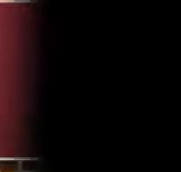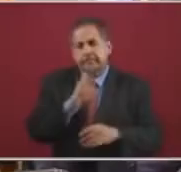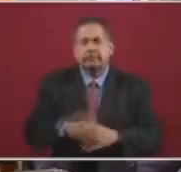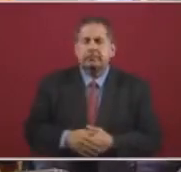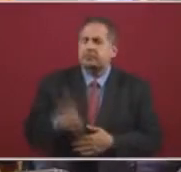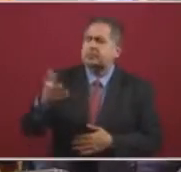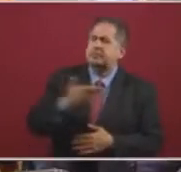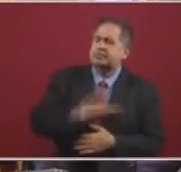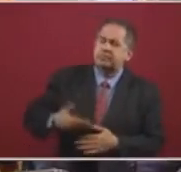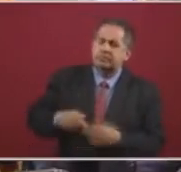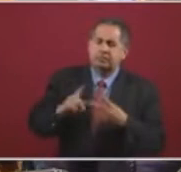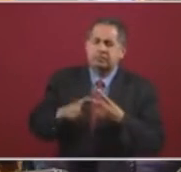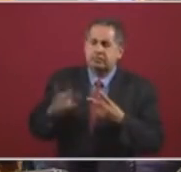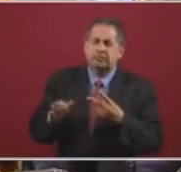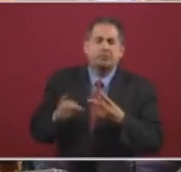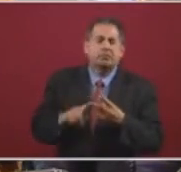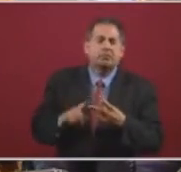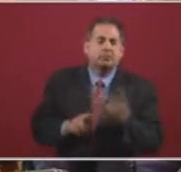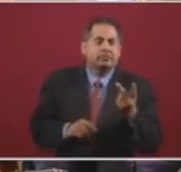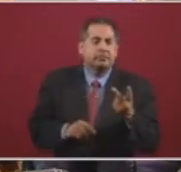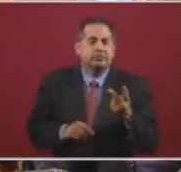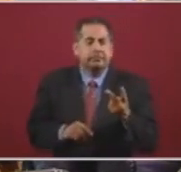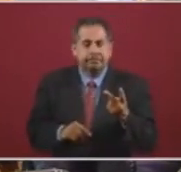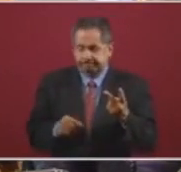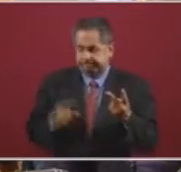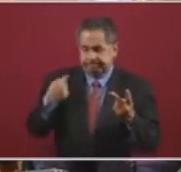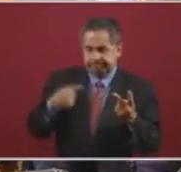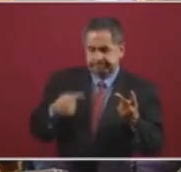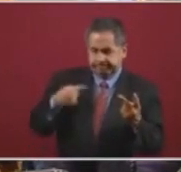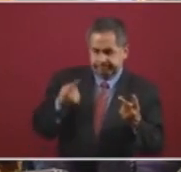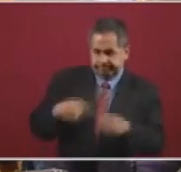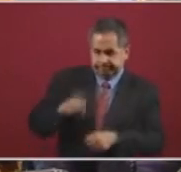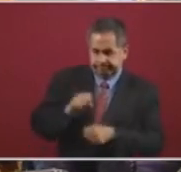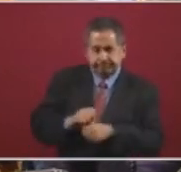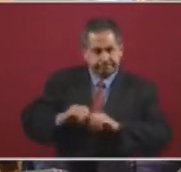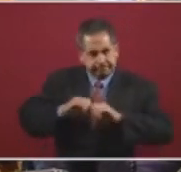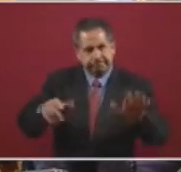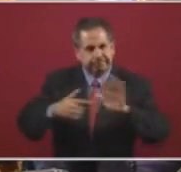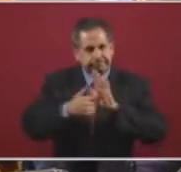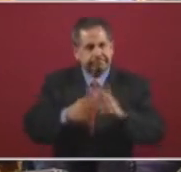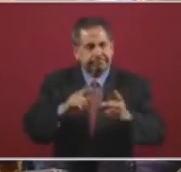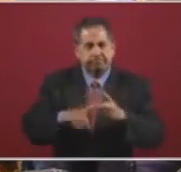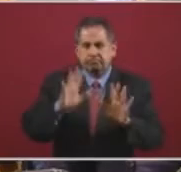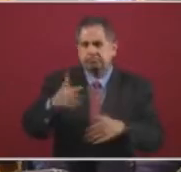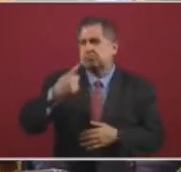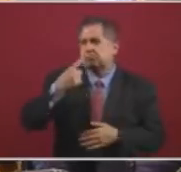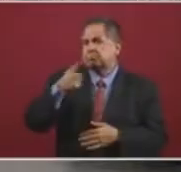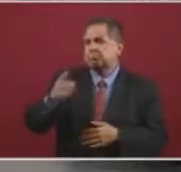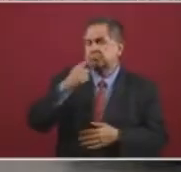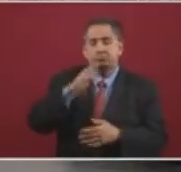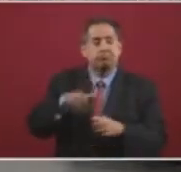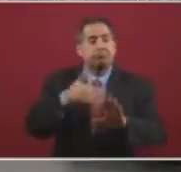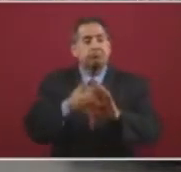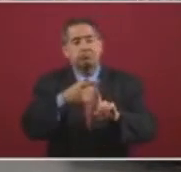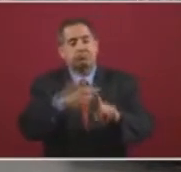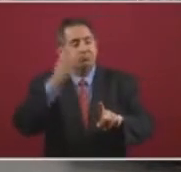Presidente, y en una segunda pregunta, esta semana se dio a conocer que se presentaron denuncias en contra del líder